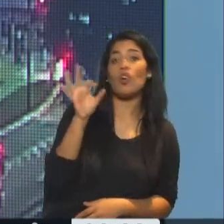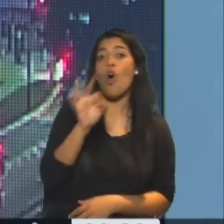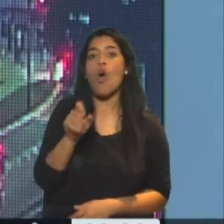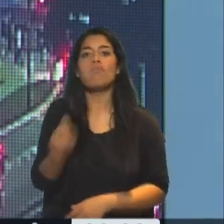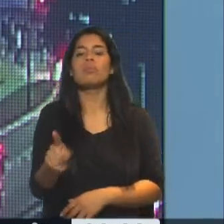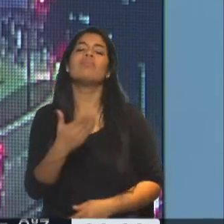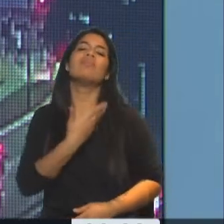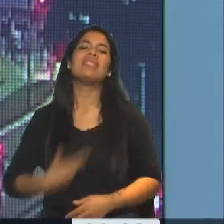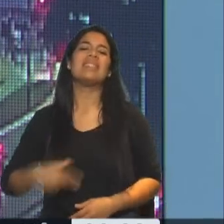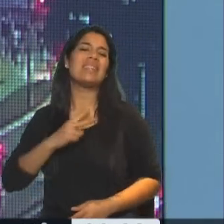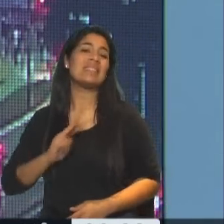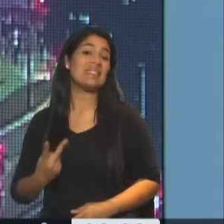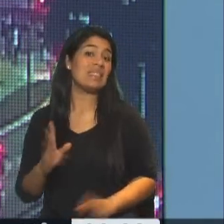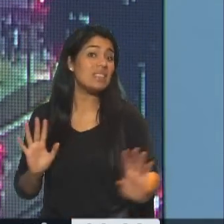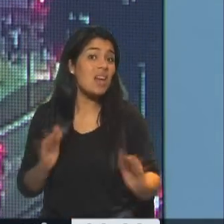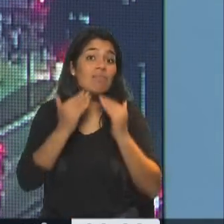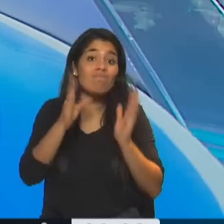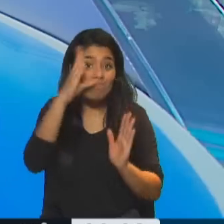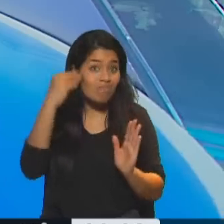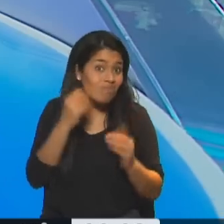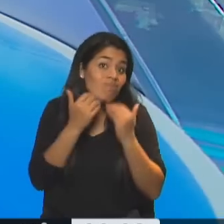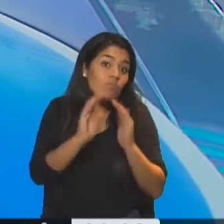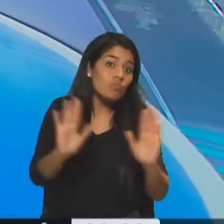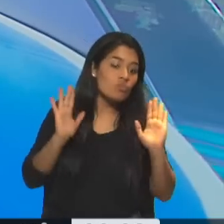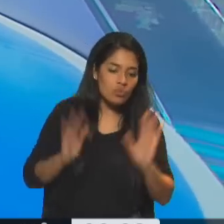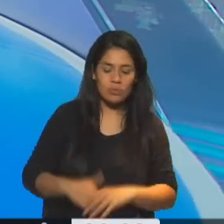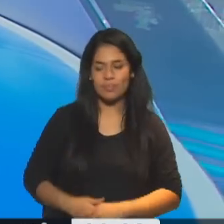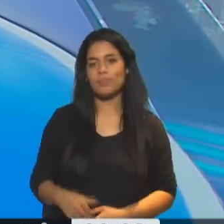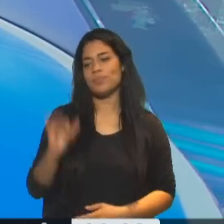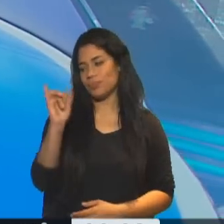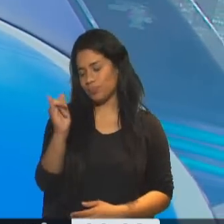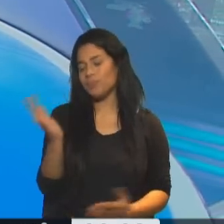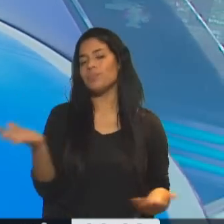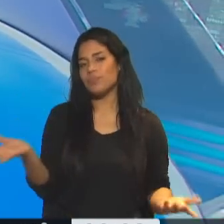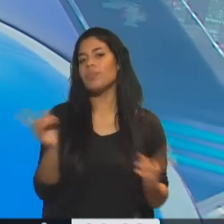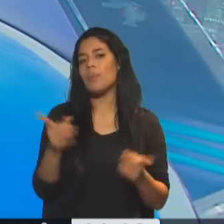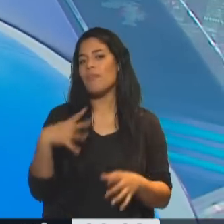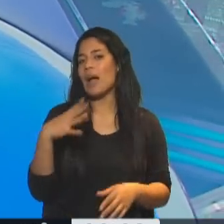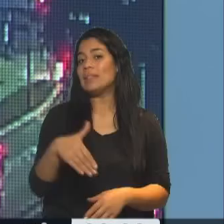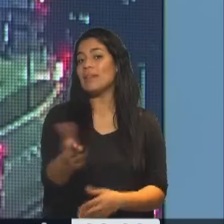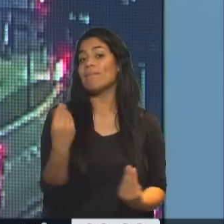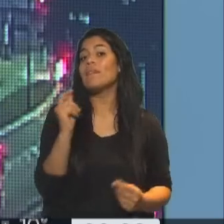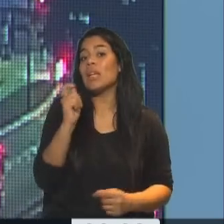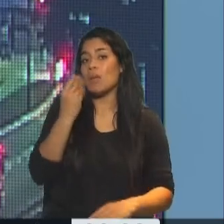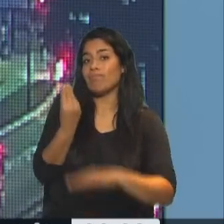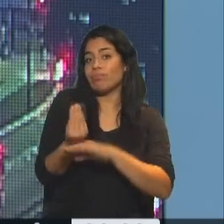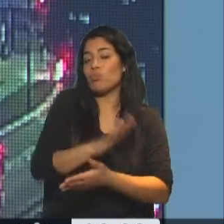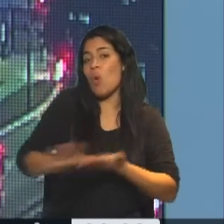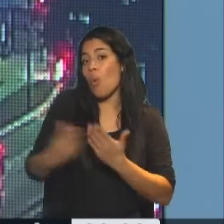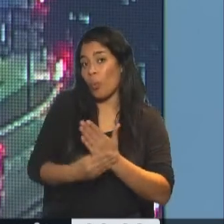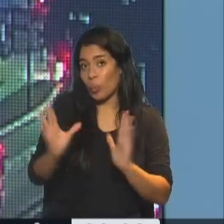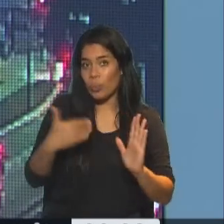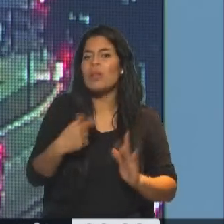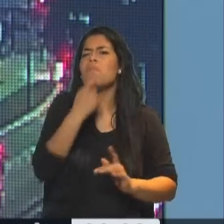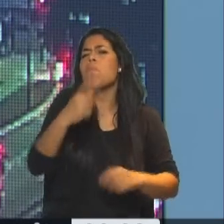Bueno, ¿cuánto margen va a tener la nueva figura que ocupe el Ministerio de Economía para accionar? Y suponete que tiene el consenso de